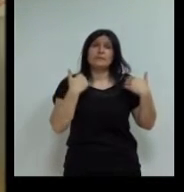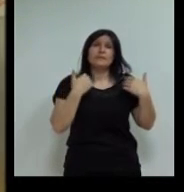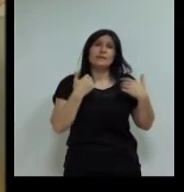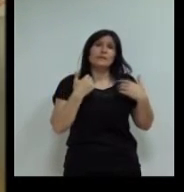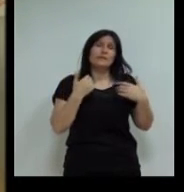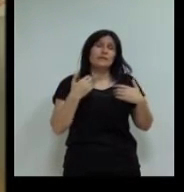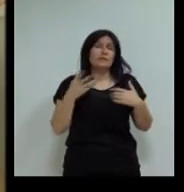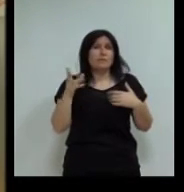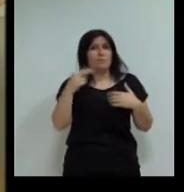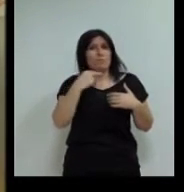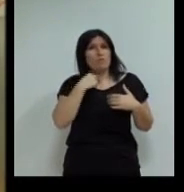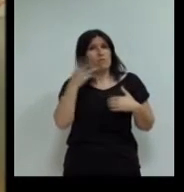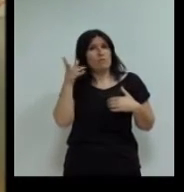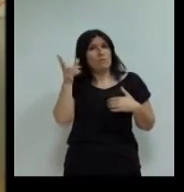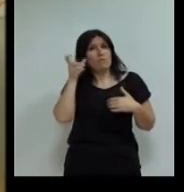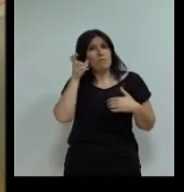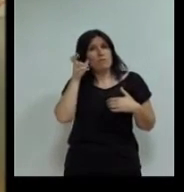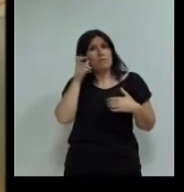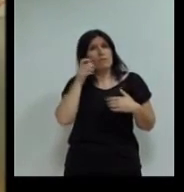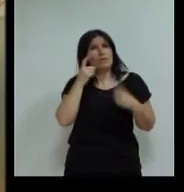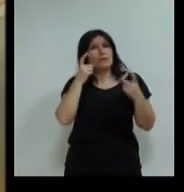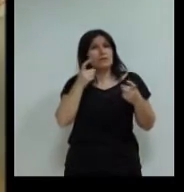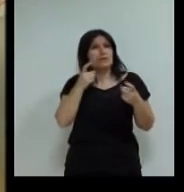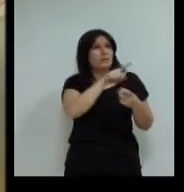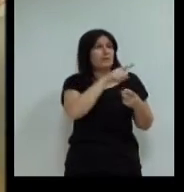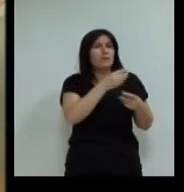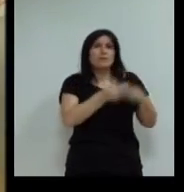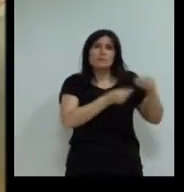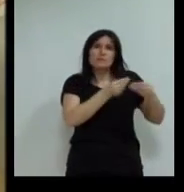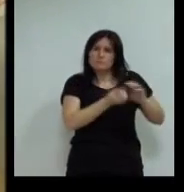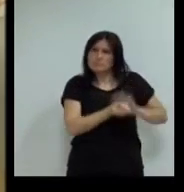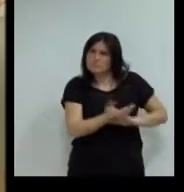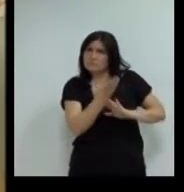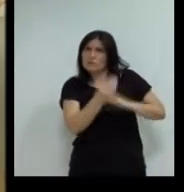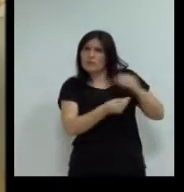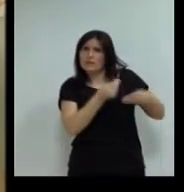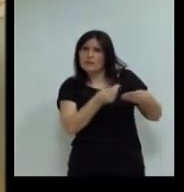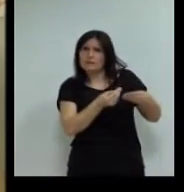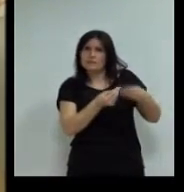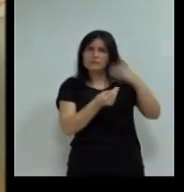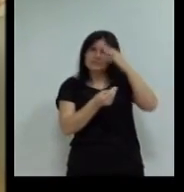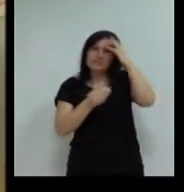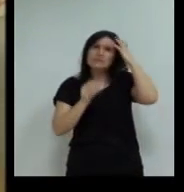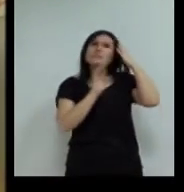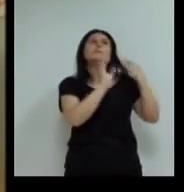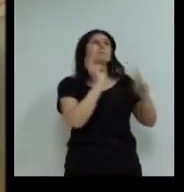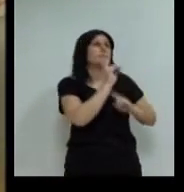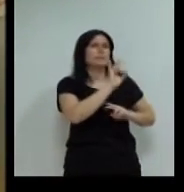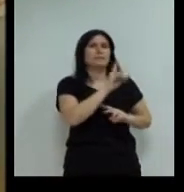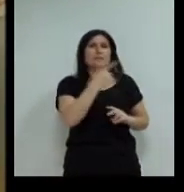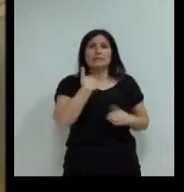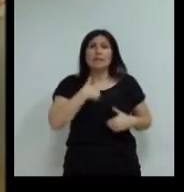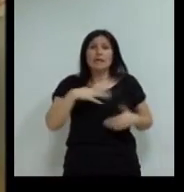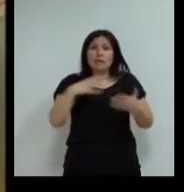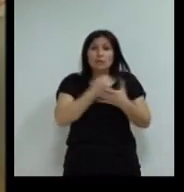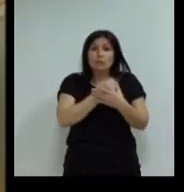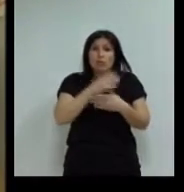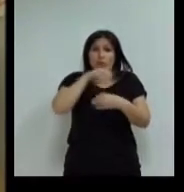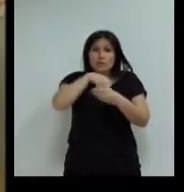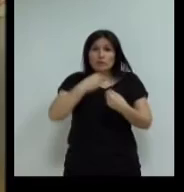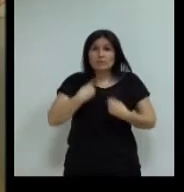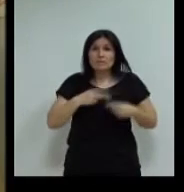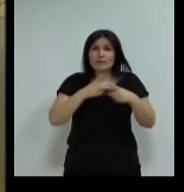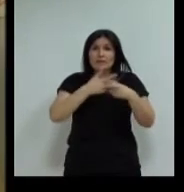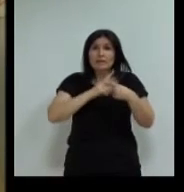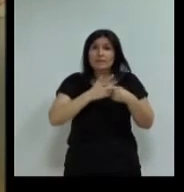pues lo que se ha generado. Pero lo avanzáis, ¿no? Entonces, una vez que ya tenemos todo junto en la misma herramienta, podemos ir